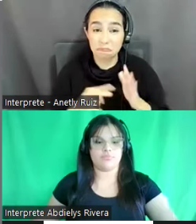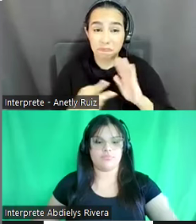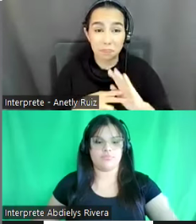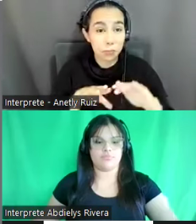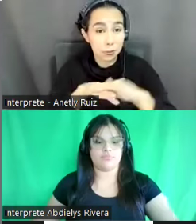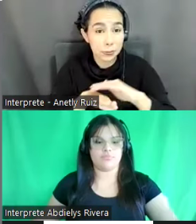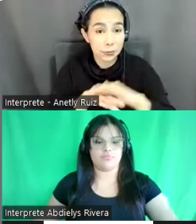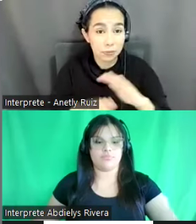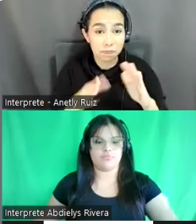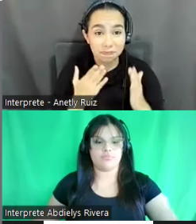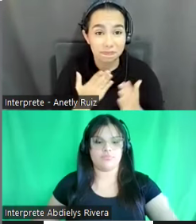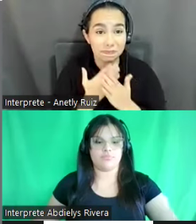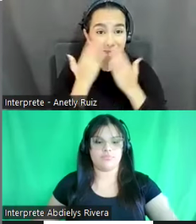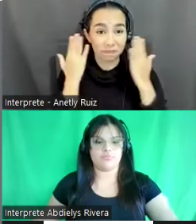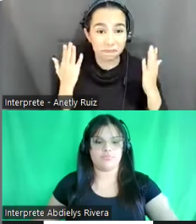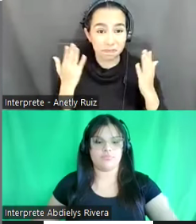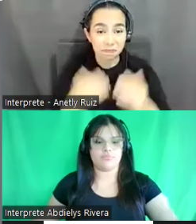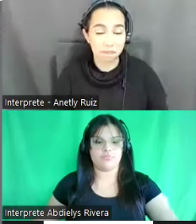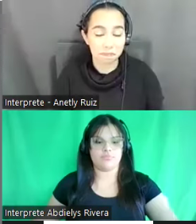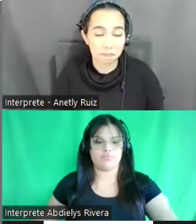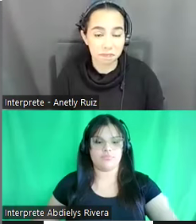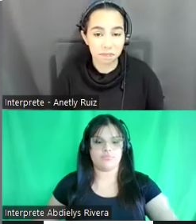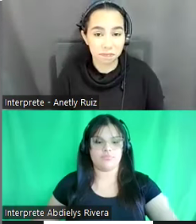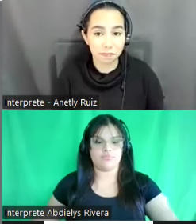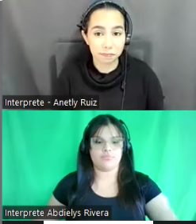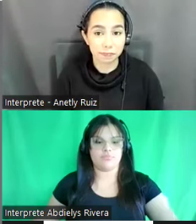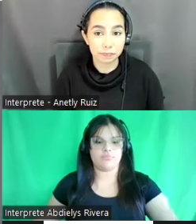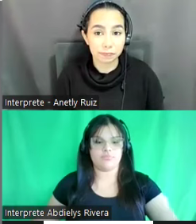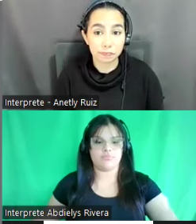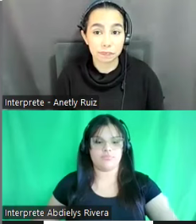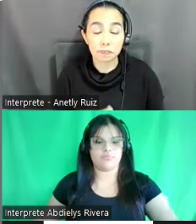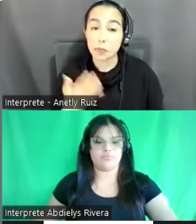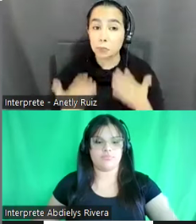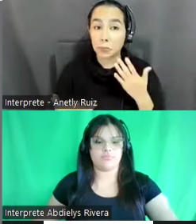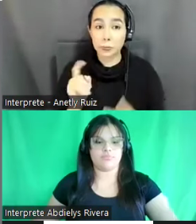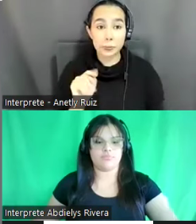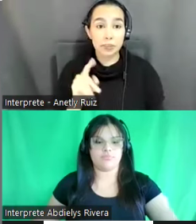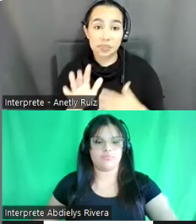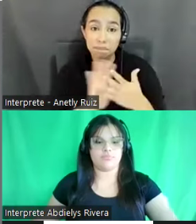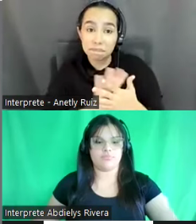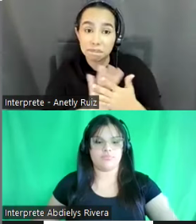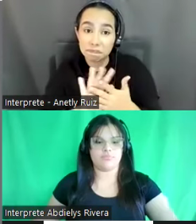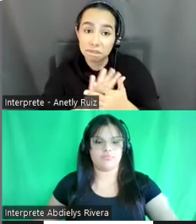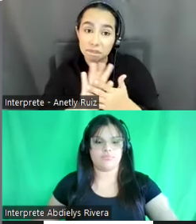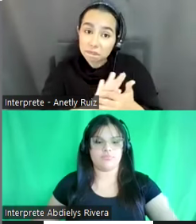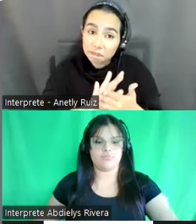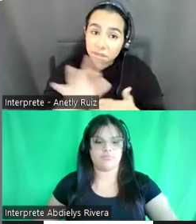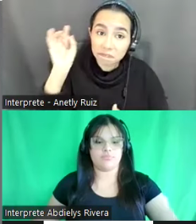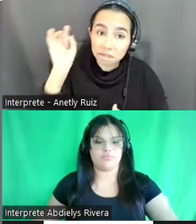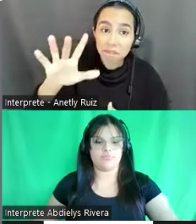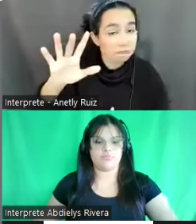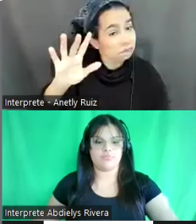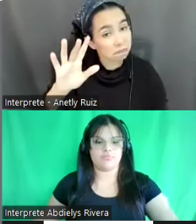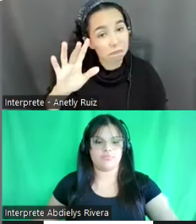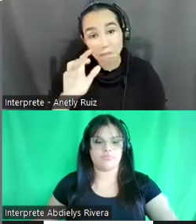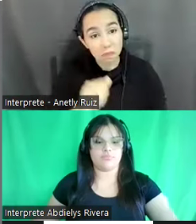inaccesibilidad a esos servicios. Y eso es algo que no lo vamos a escuchar en las noticias, pero es una realidad de nuestro país. Por